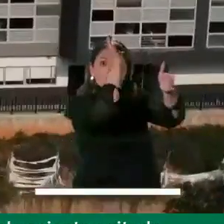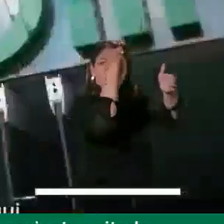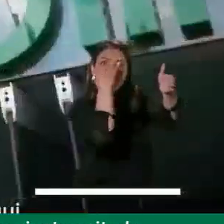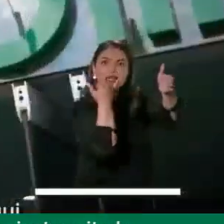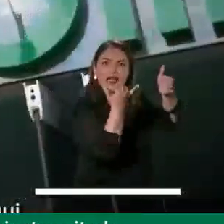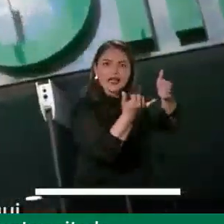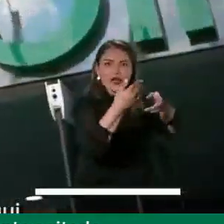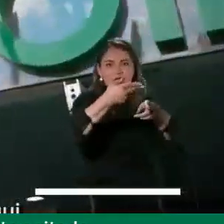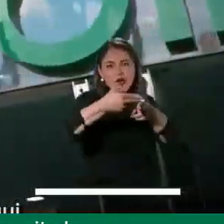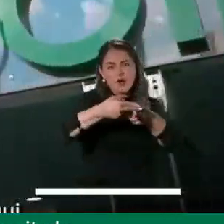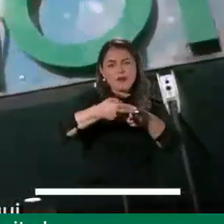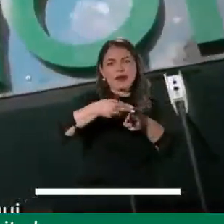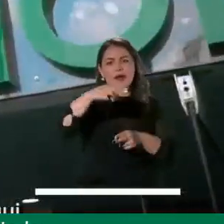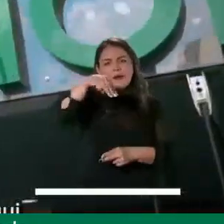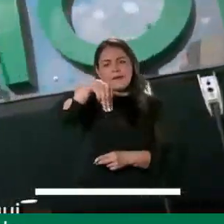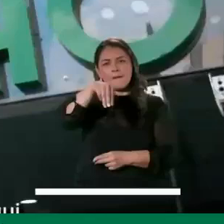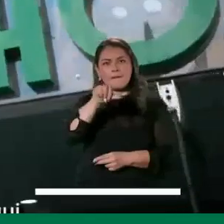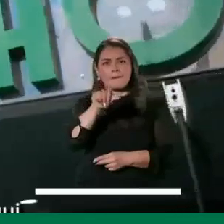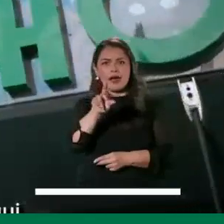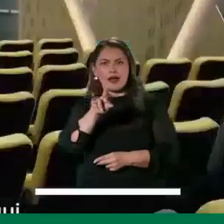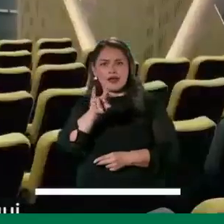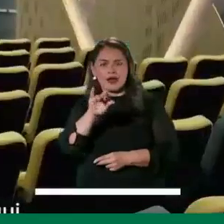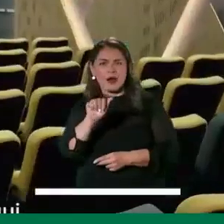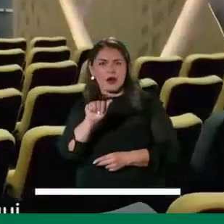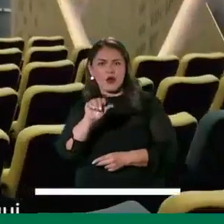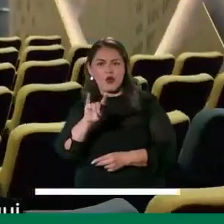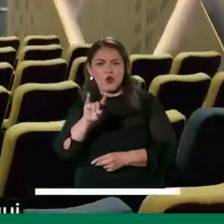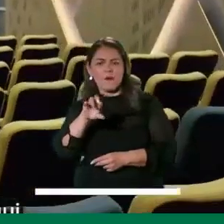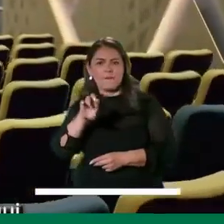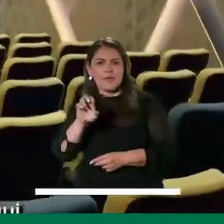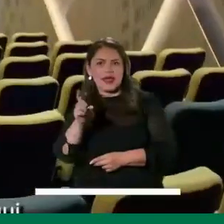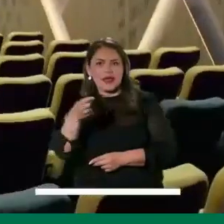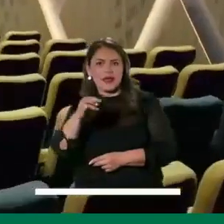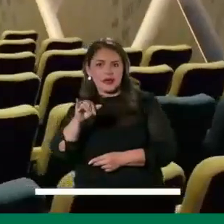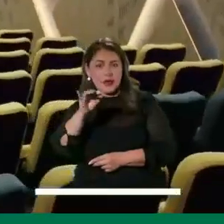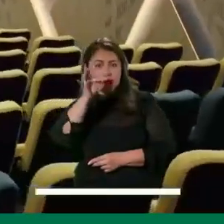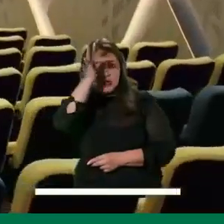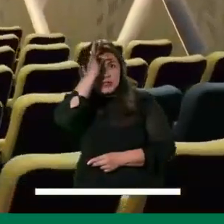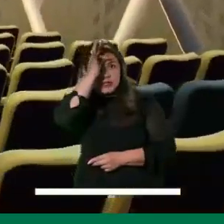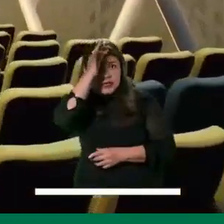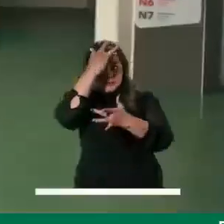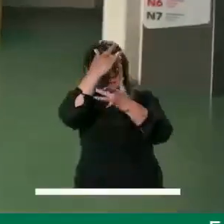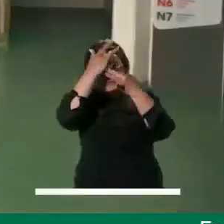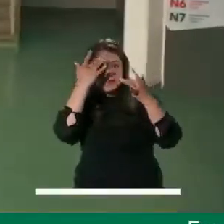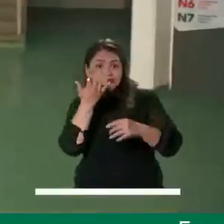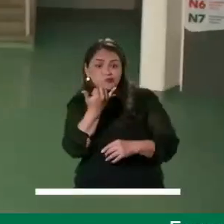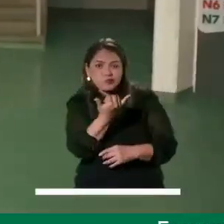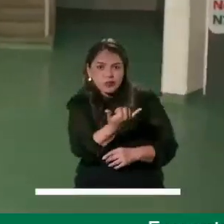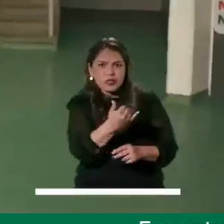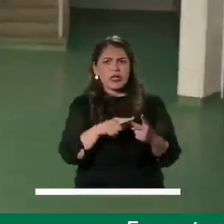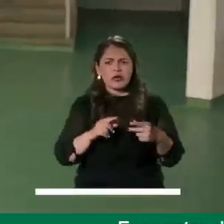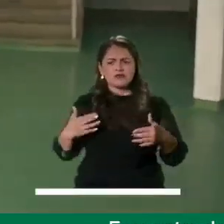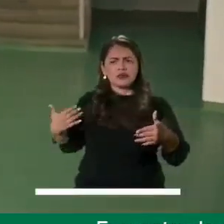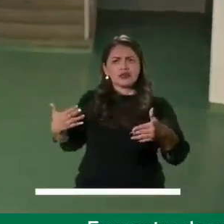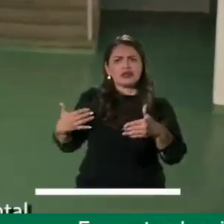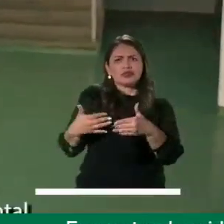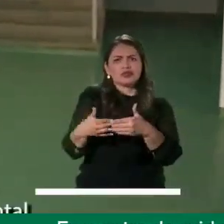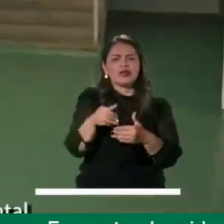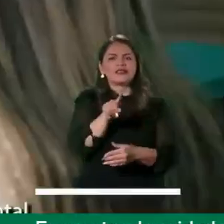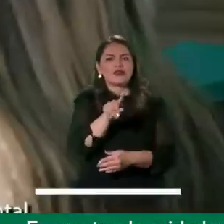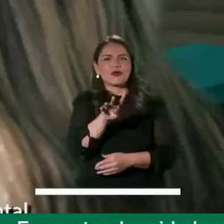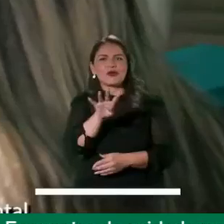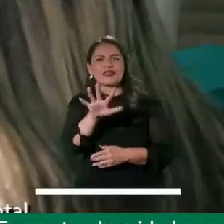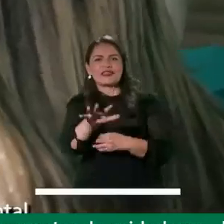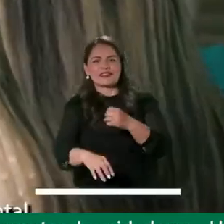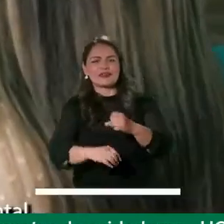plenamente. Soy el Hospital Mental de Antioquia María Upegui. Tengo más de 145 años de historia